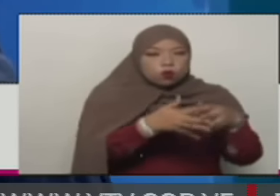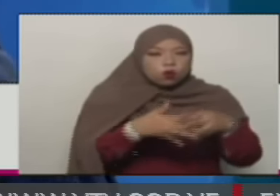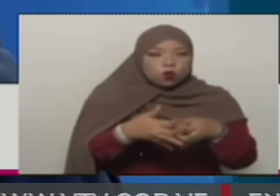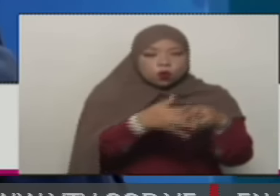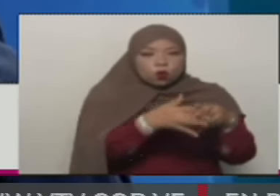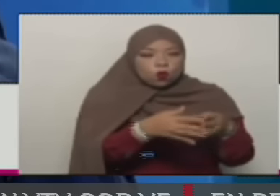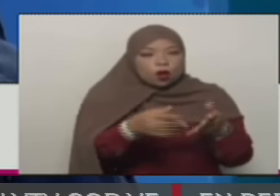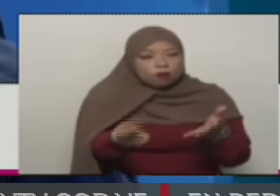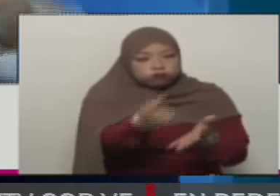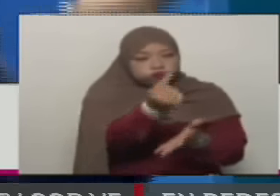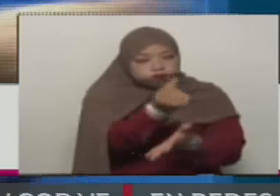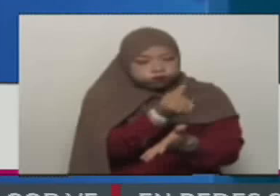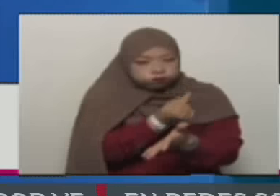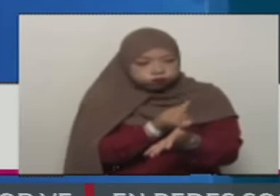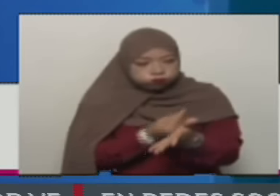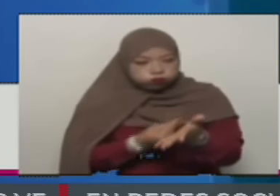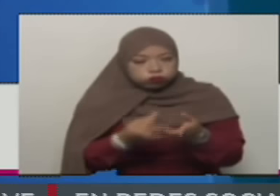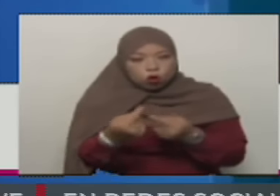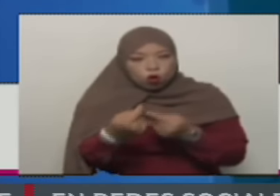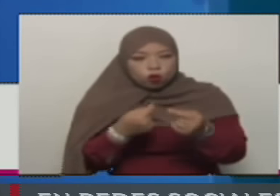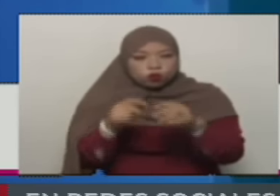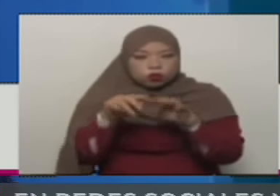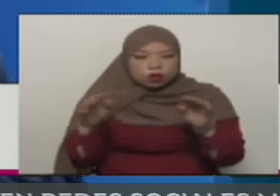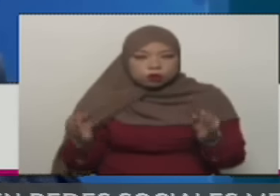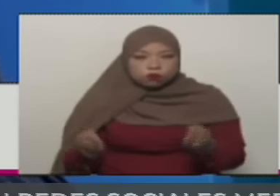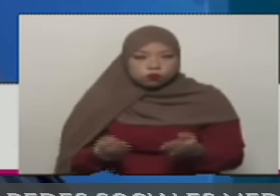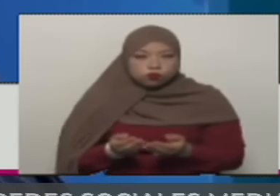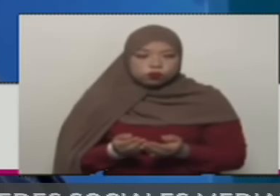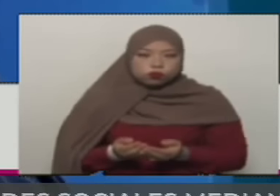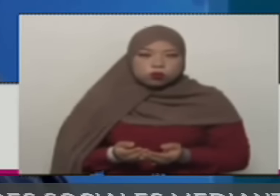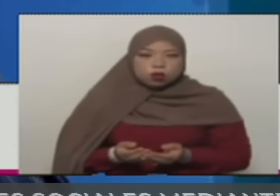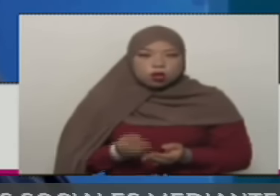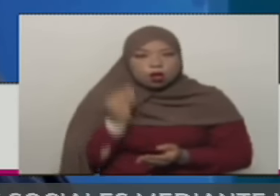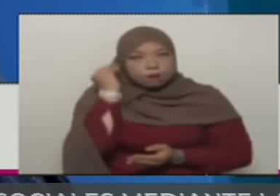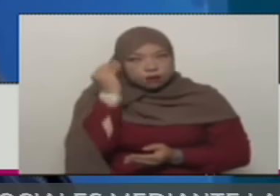diseña para el control mundial. Piensa